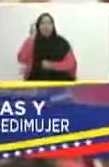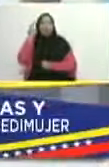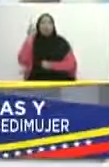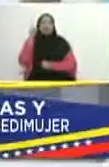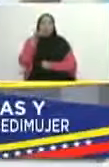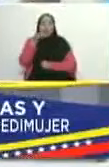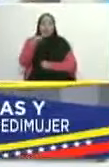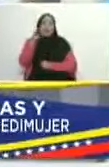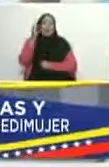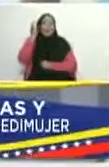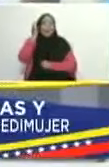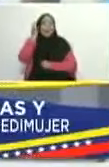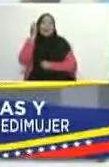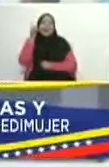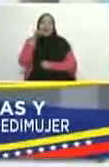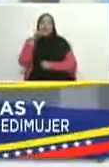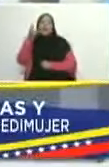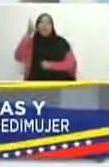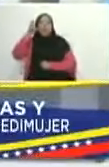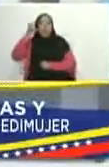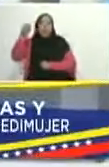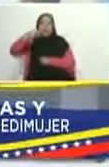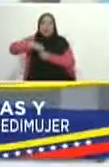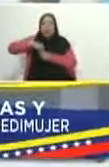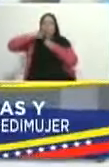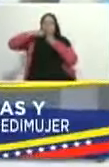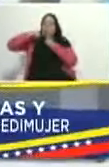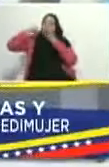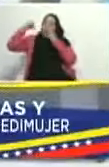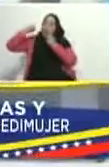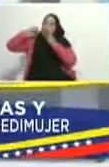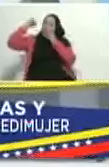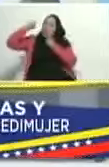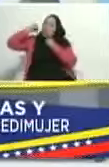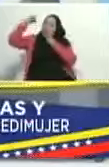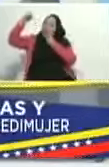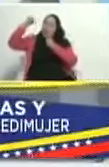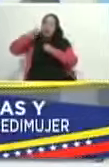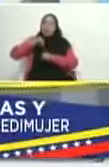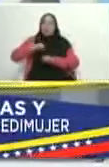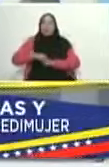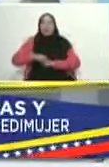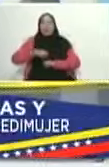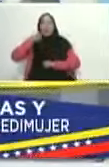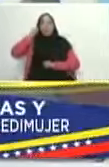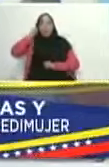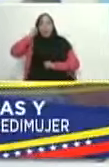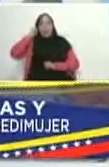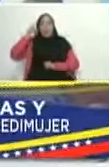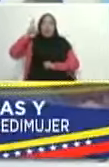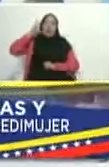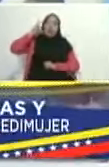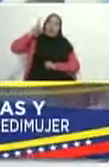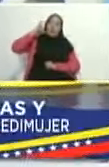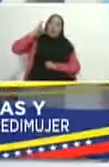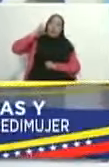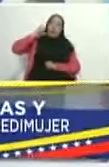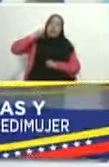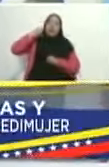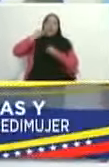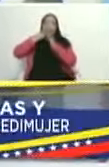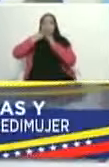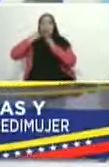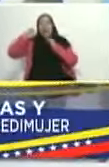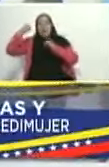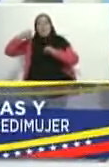escucha, escucha, incorpórate a la lucha. De todo sale una consigna, de